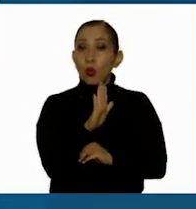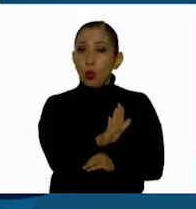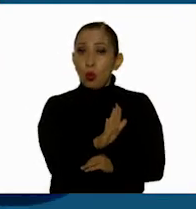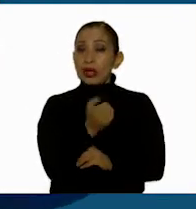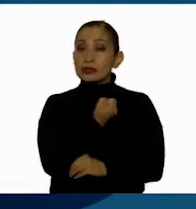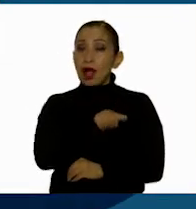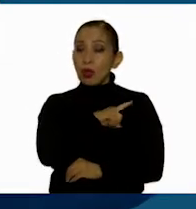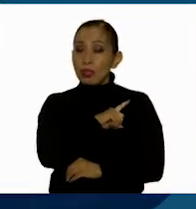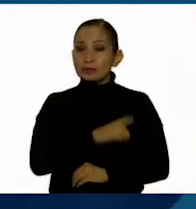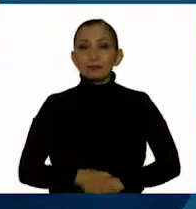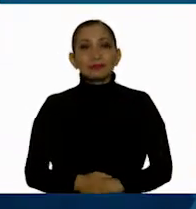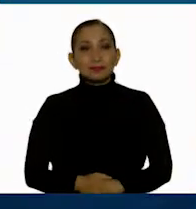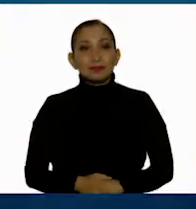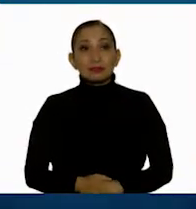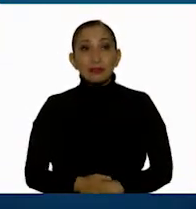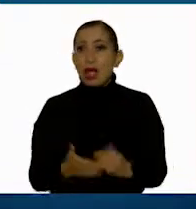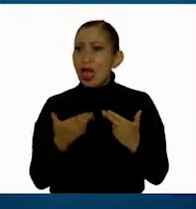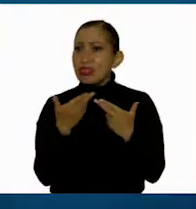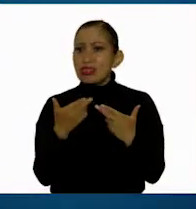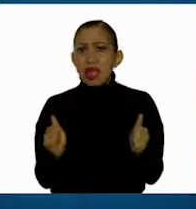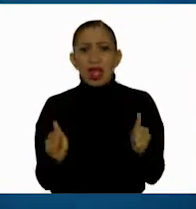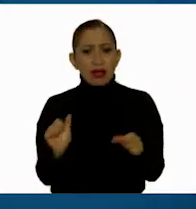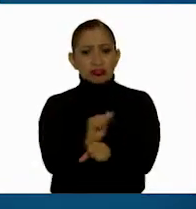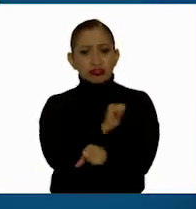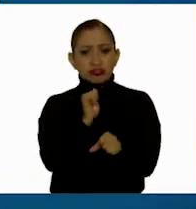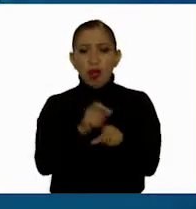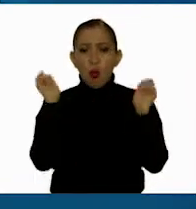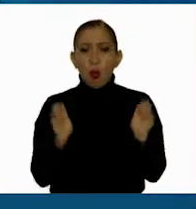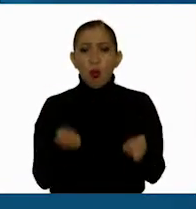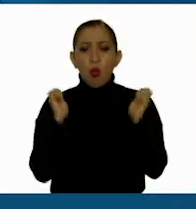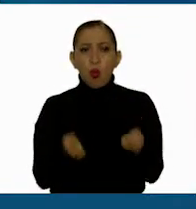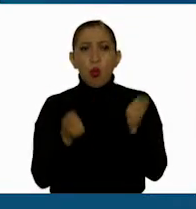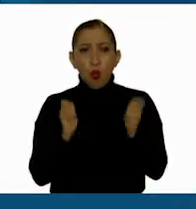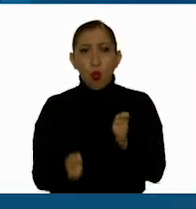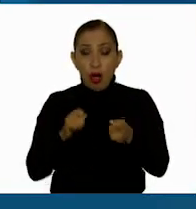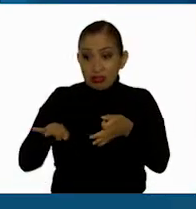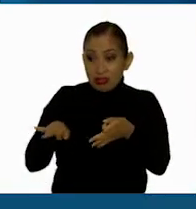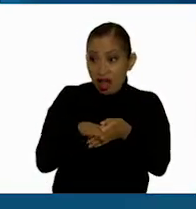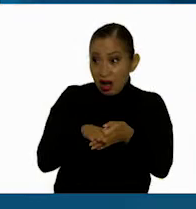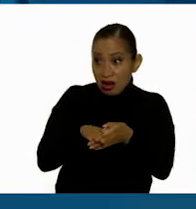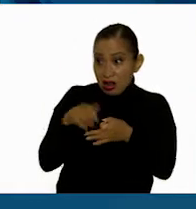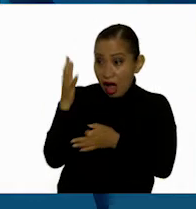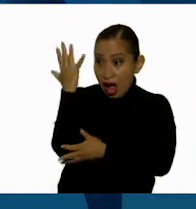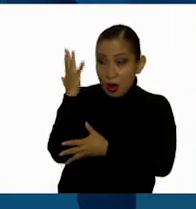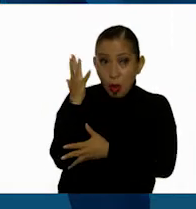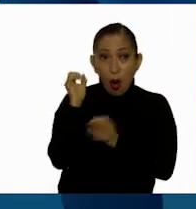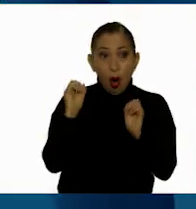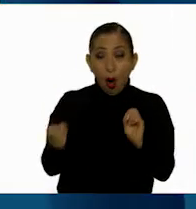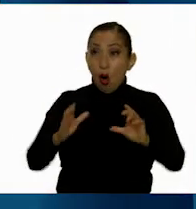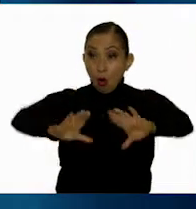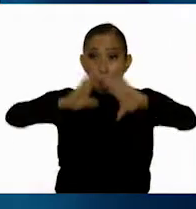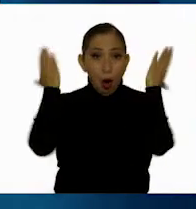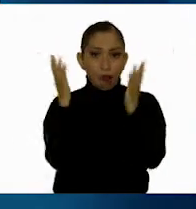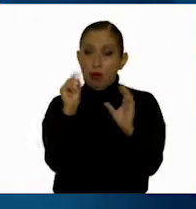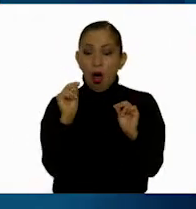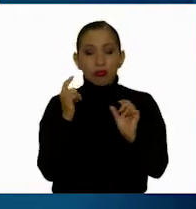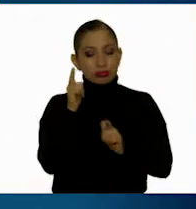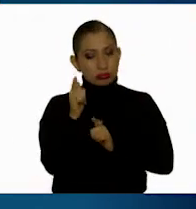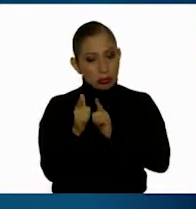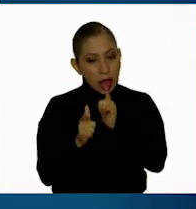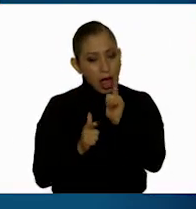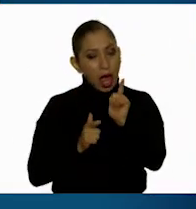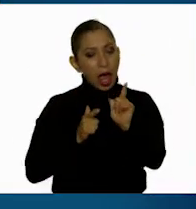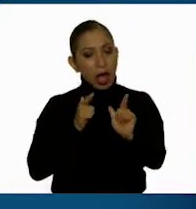salud. Que ningún cochero arrime el coche a los árboles, ni corra precipitadamente con las